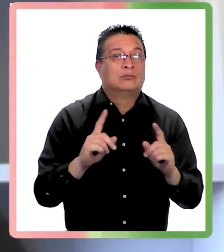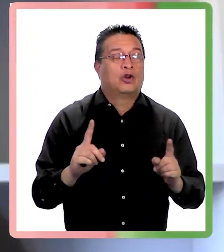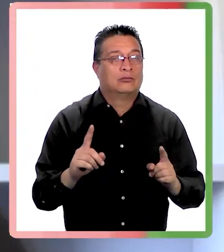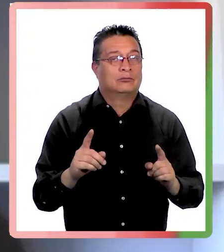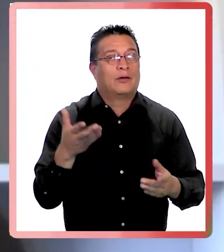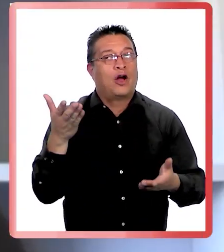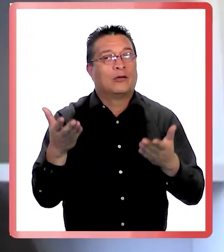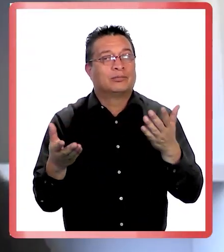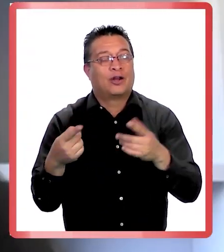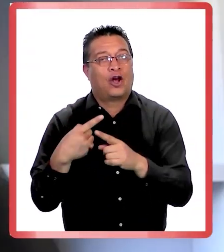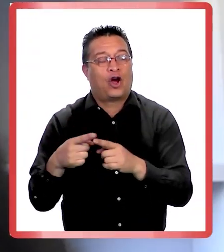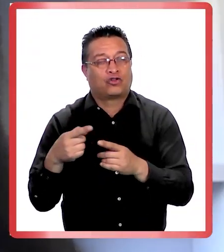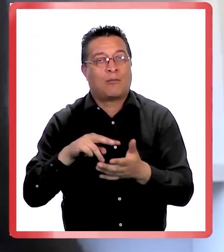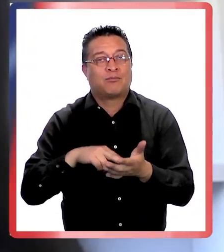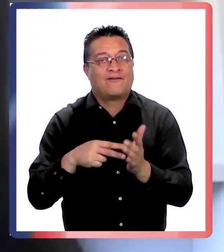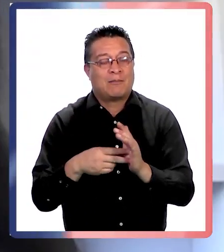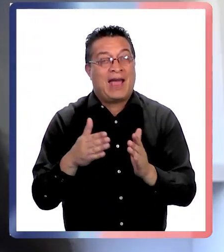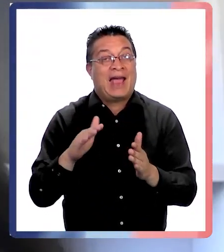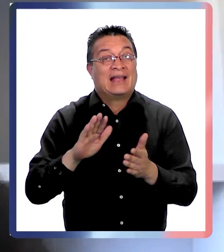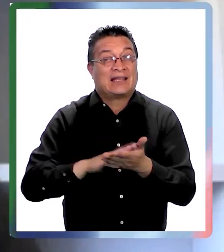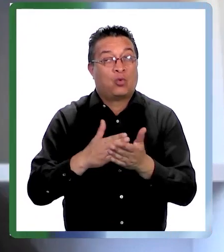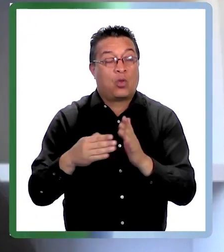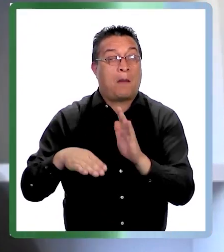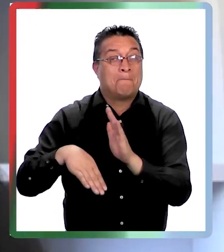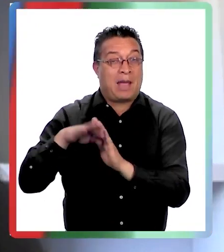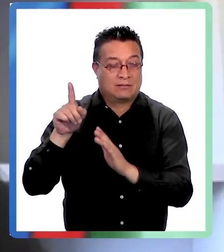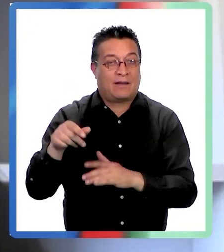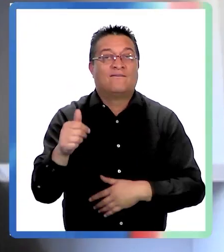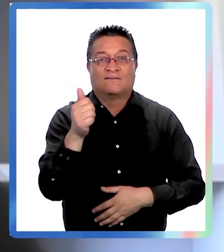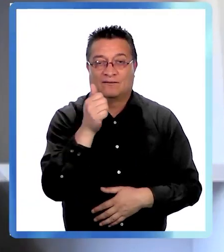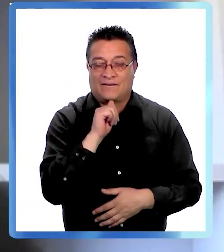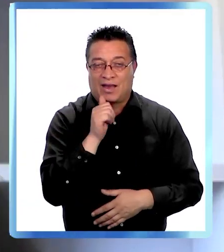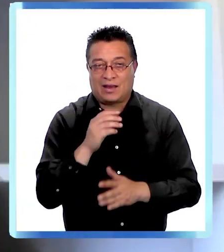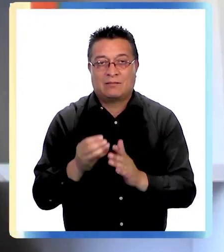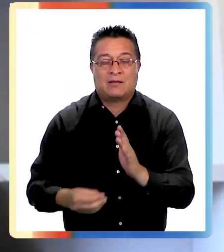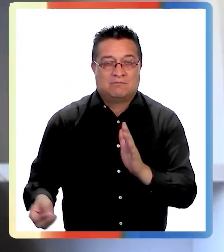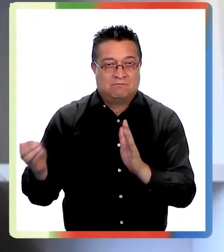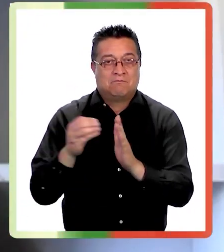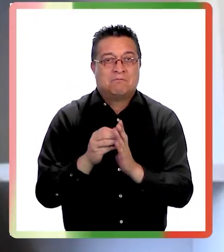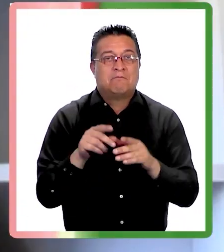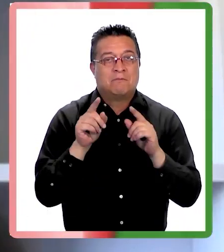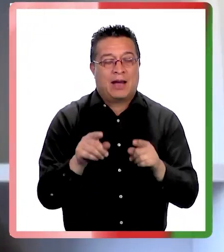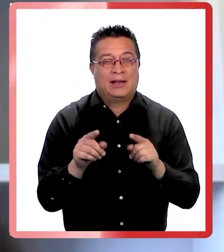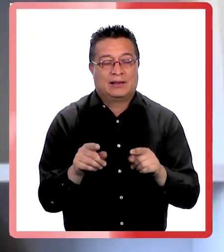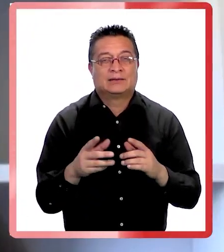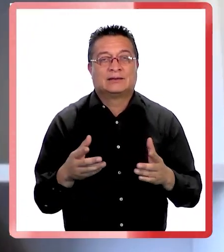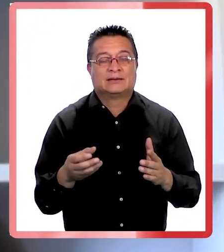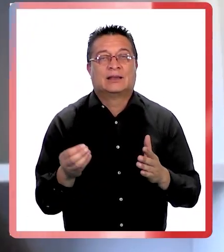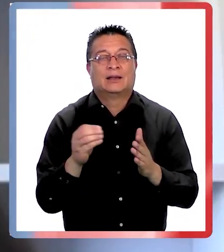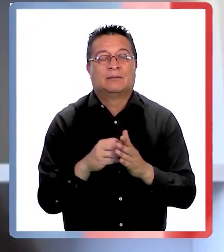no somos muchos comparado con el problema de salud y claramente falta ahí